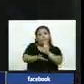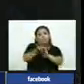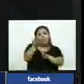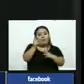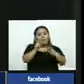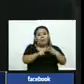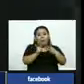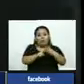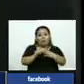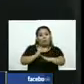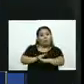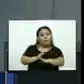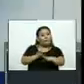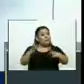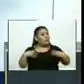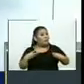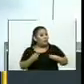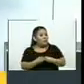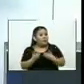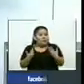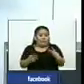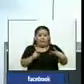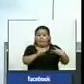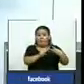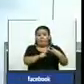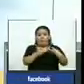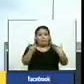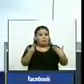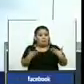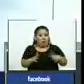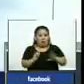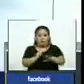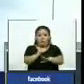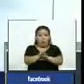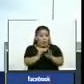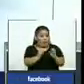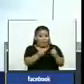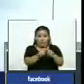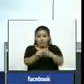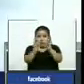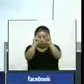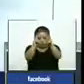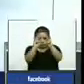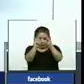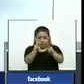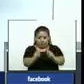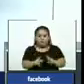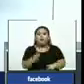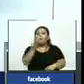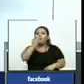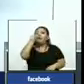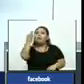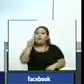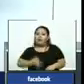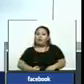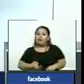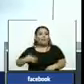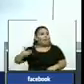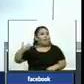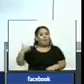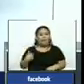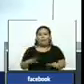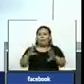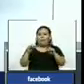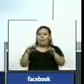concepto de previsión social, establecer esa bitácora de oportunidades para saltar realmente de lo que siempre se ha hablado,